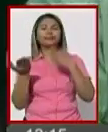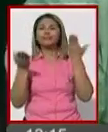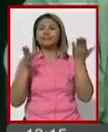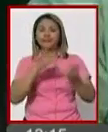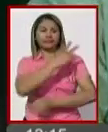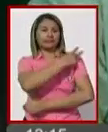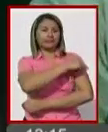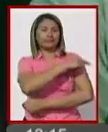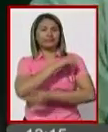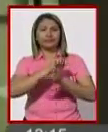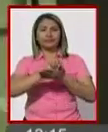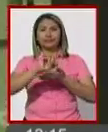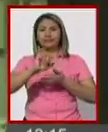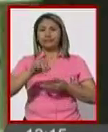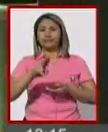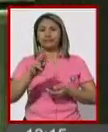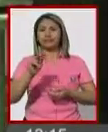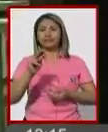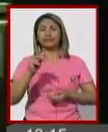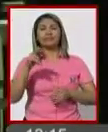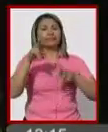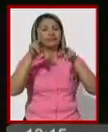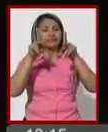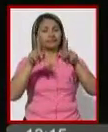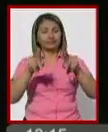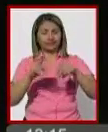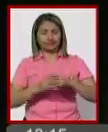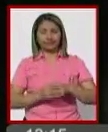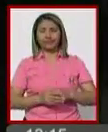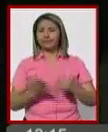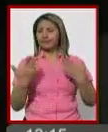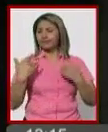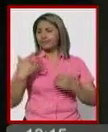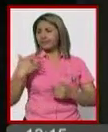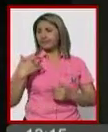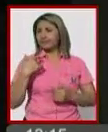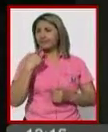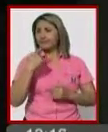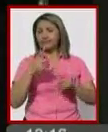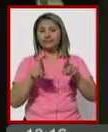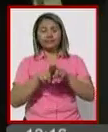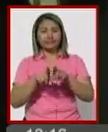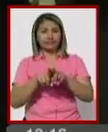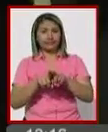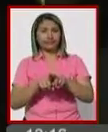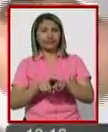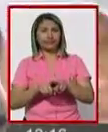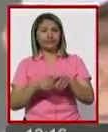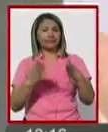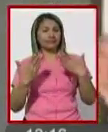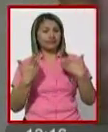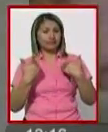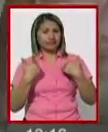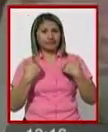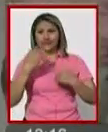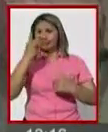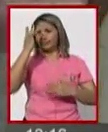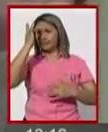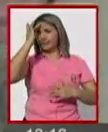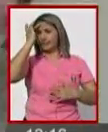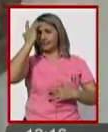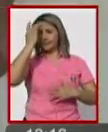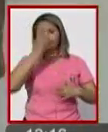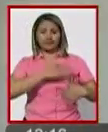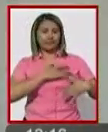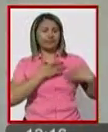en el Hospital San Juan de Dios. Una persona que tuvo los síntomas, pero que tenía también una enfermedad crónica